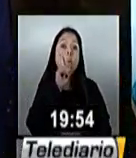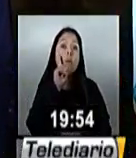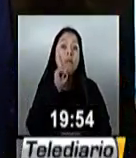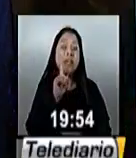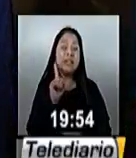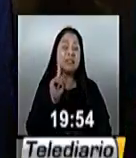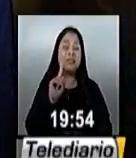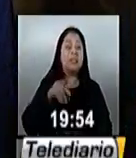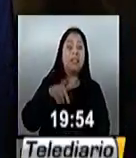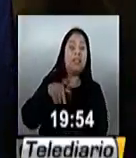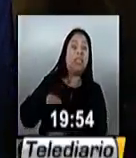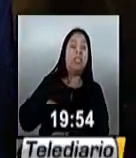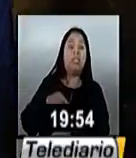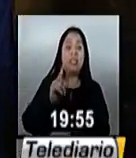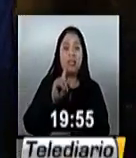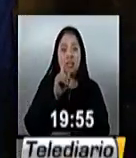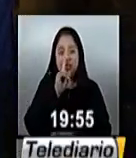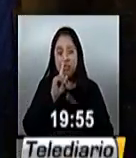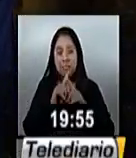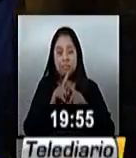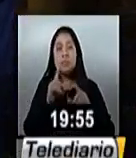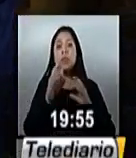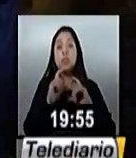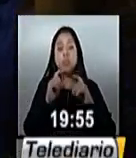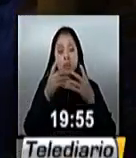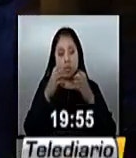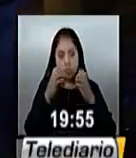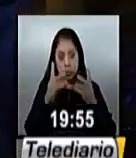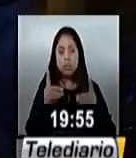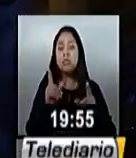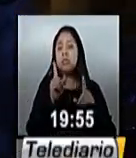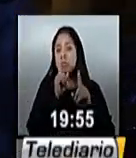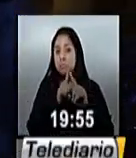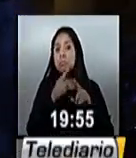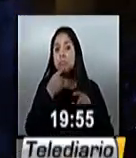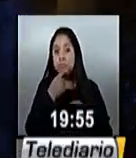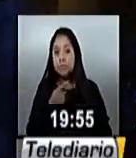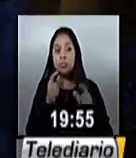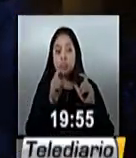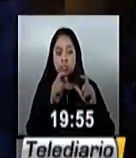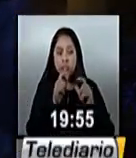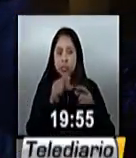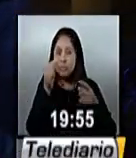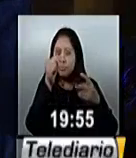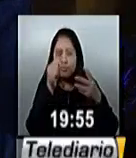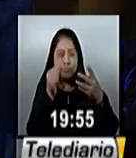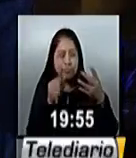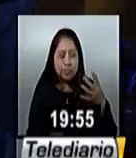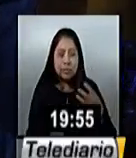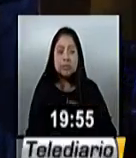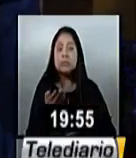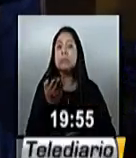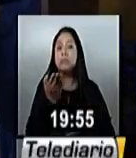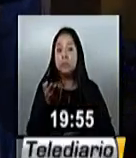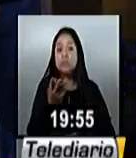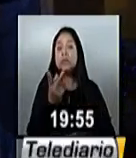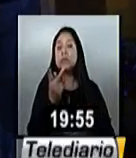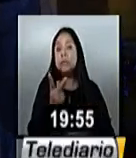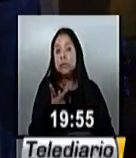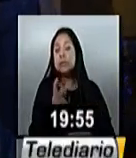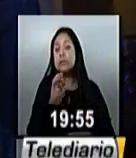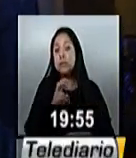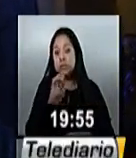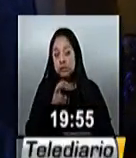y crear en fin las condiciones de bienestar que demandan y merecen las